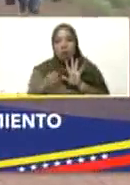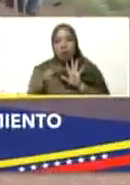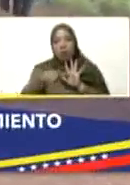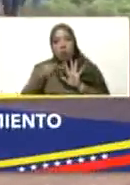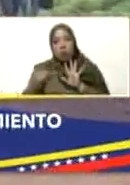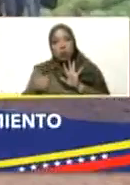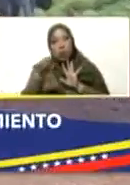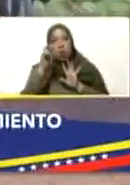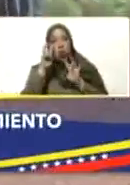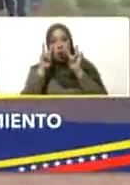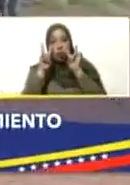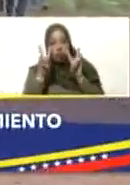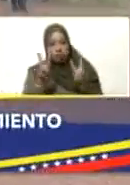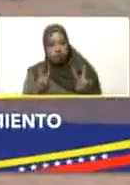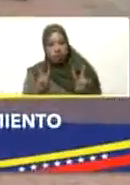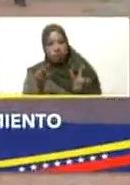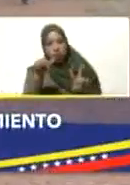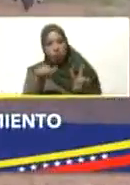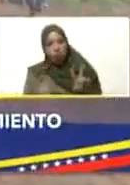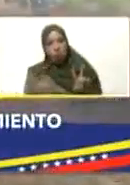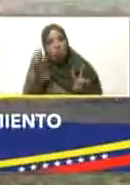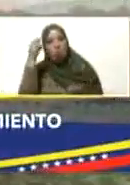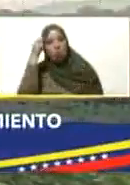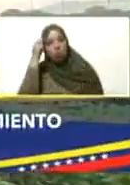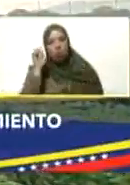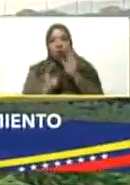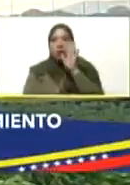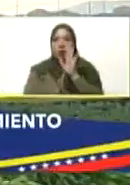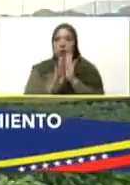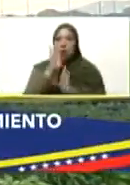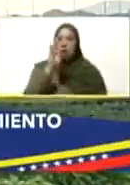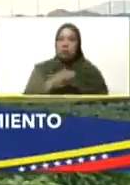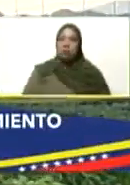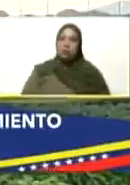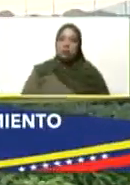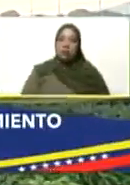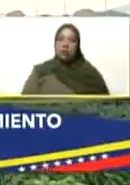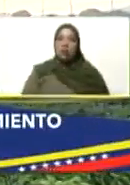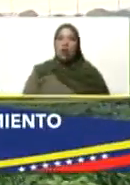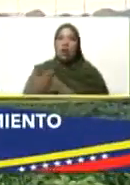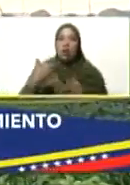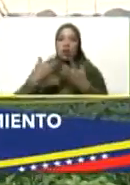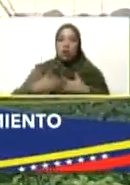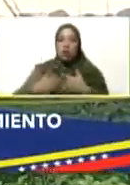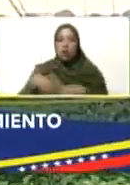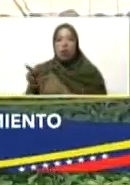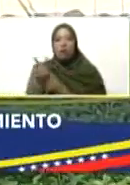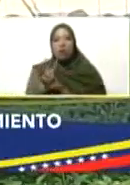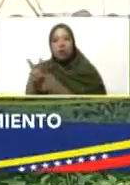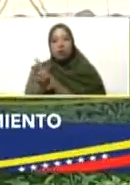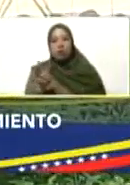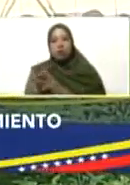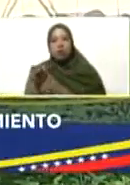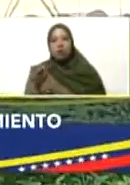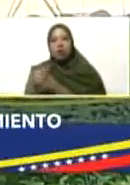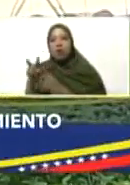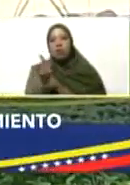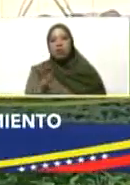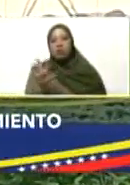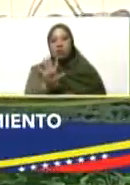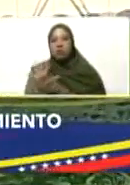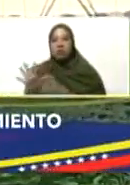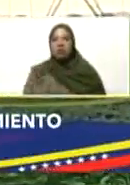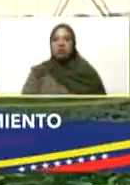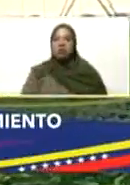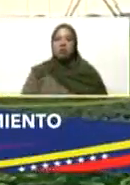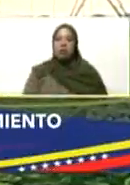presenciando el día de hoy, para convertirse en el epicentro del desarrollo agroindustrial de Venezuela, en el oriente venezolano.